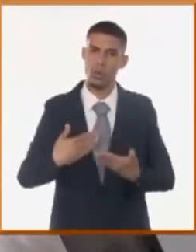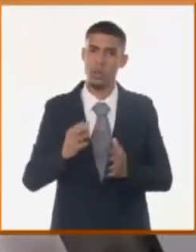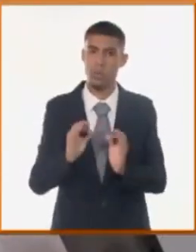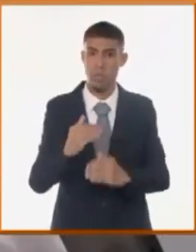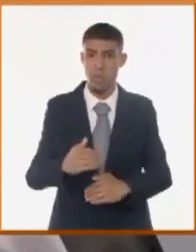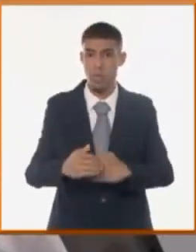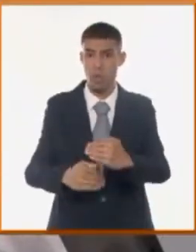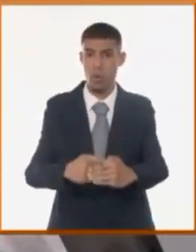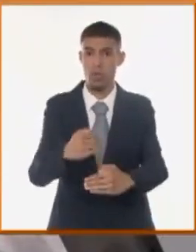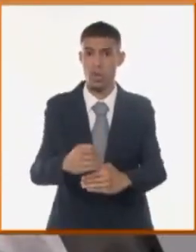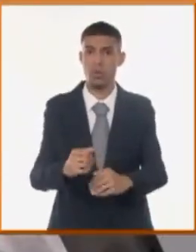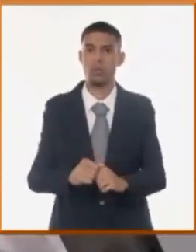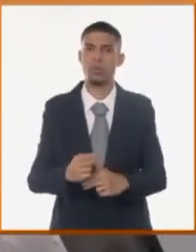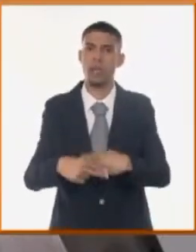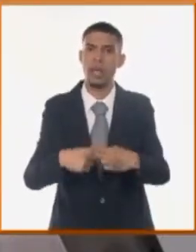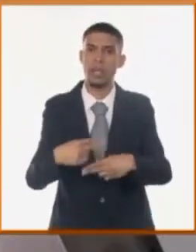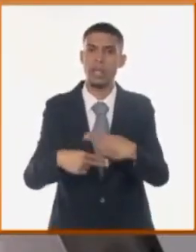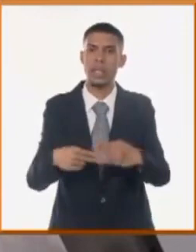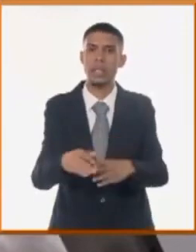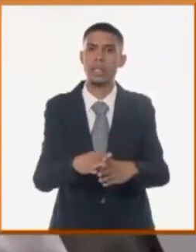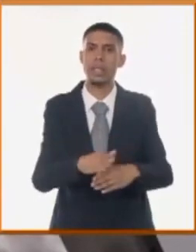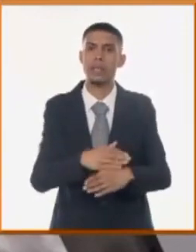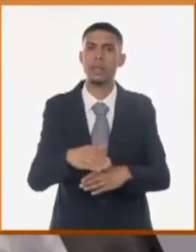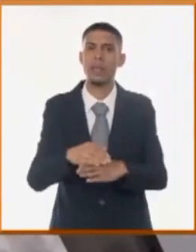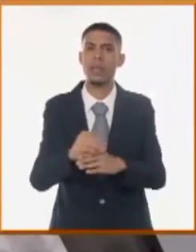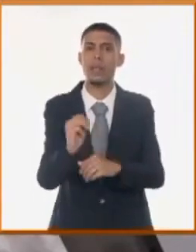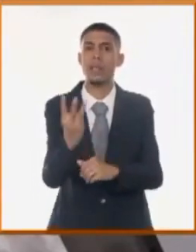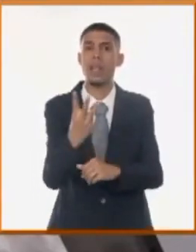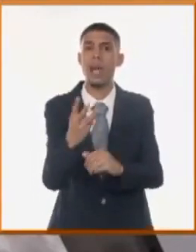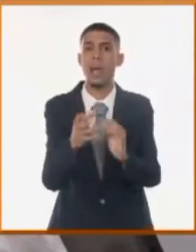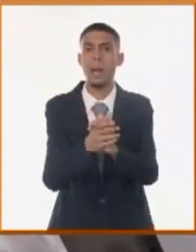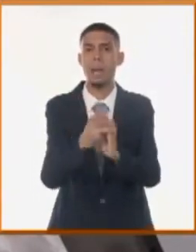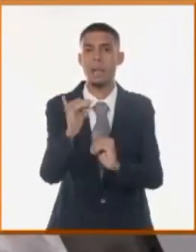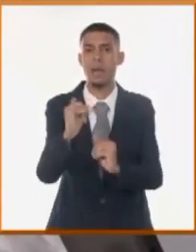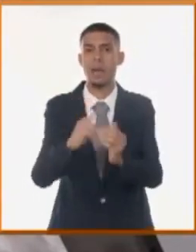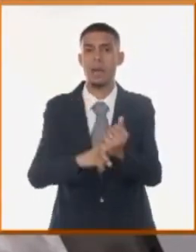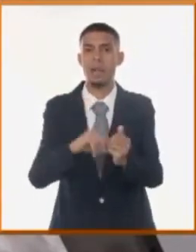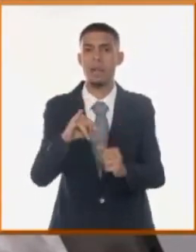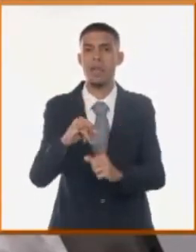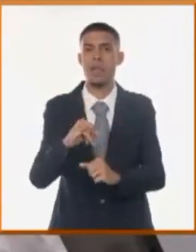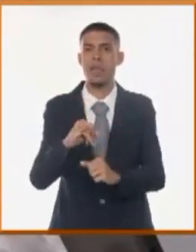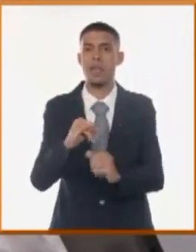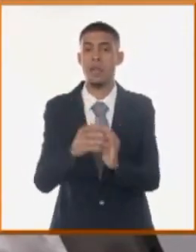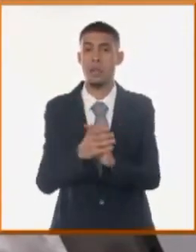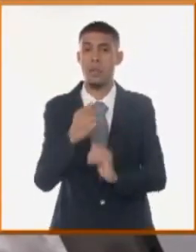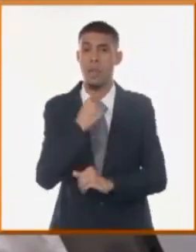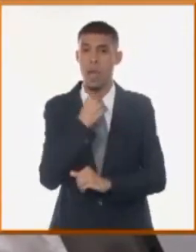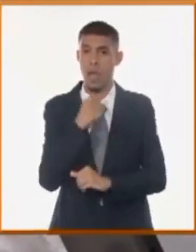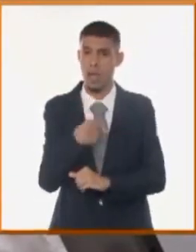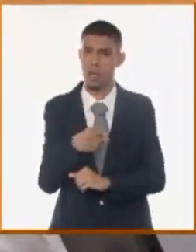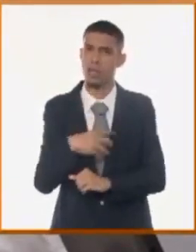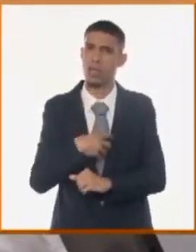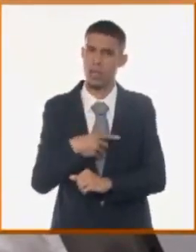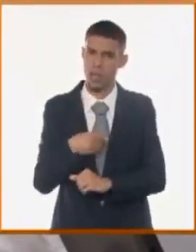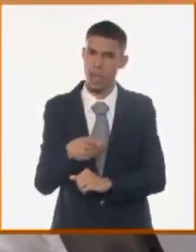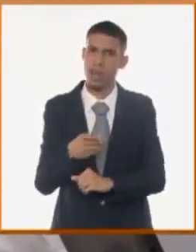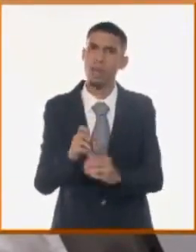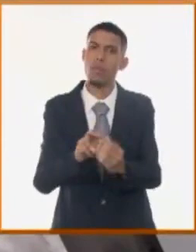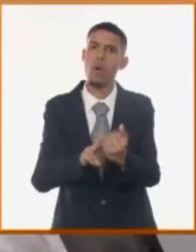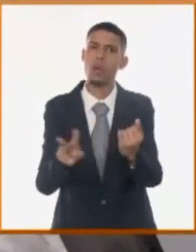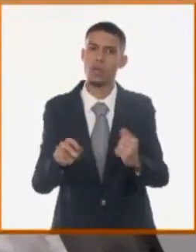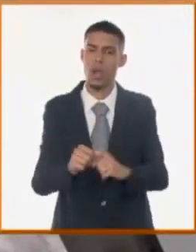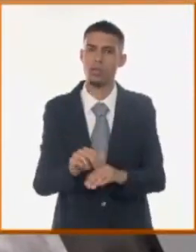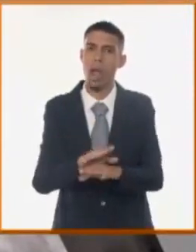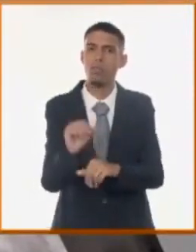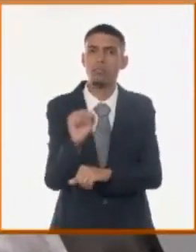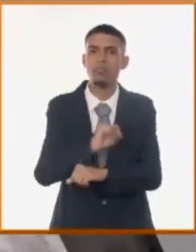proceso de gestión de las tres MIPYMES iniciales, es decir, como bien explicado ahorita, desde el año 2022 empezamos a trabajar en ello y logramos